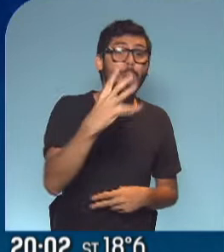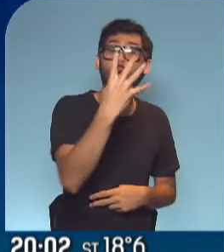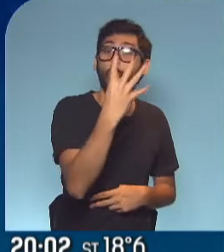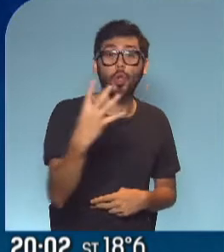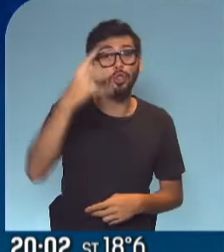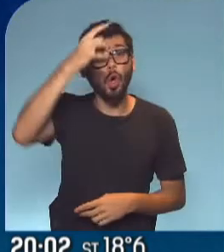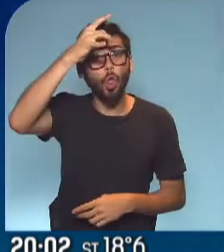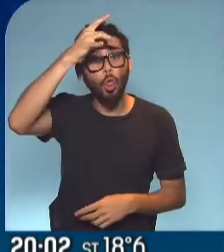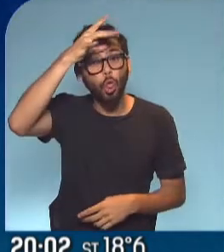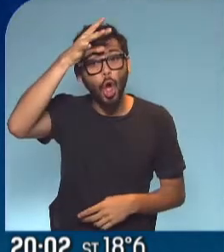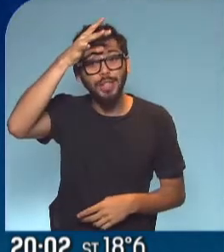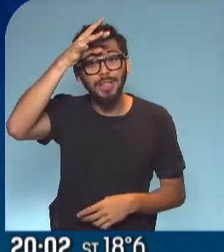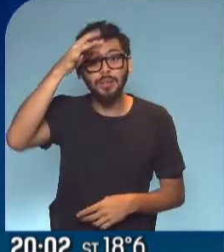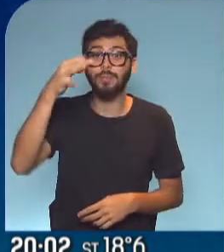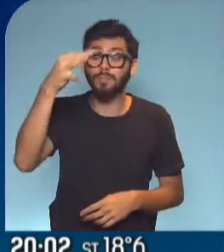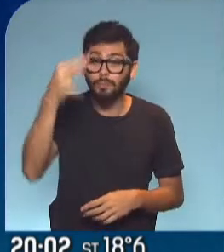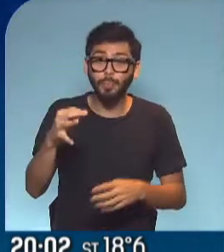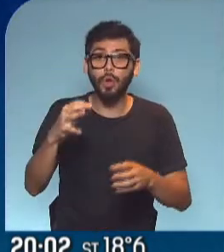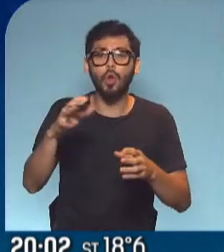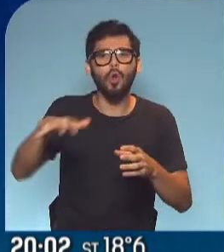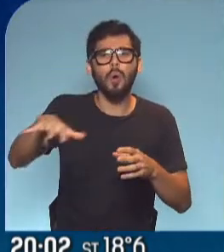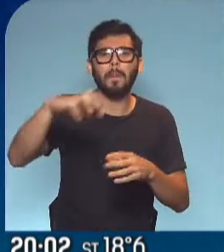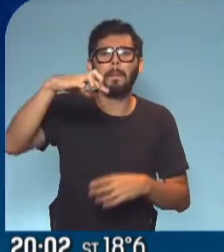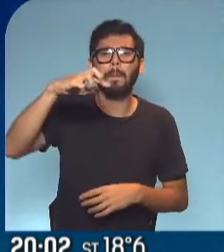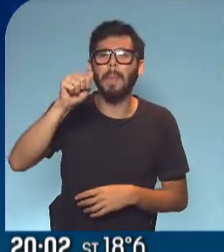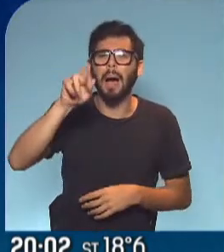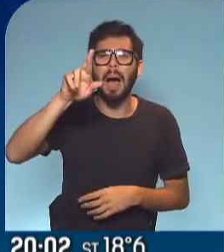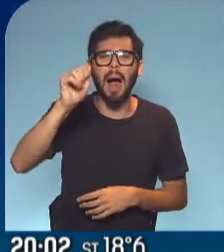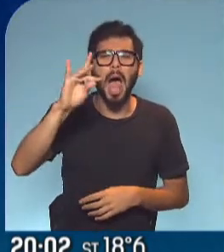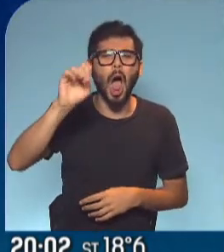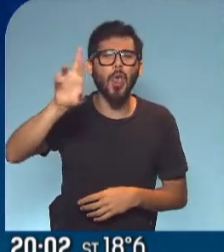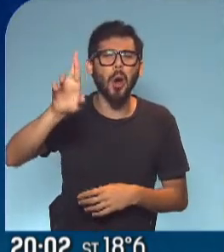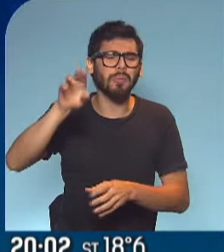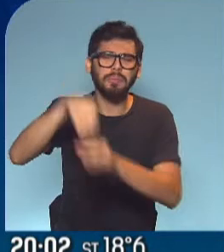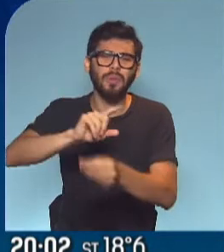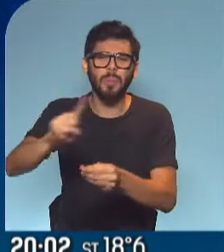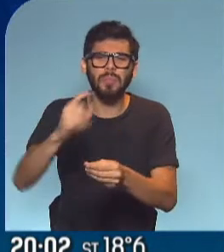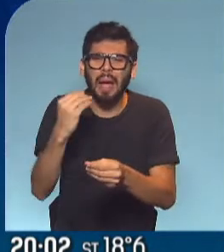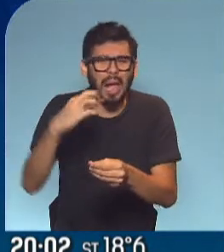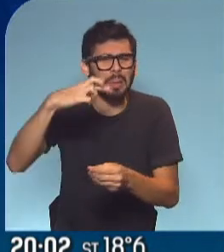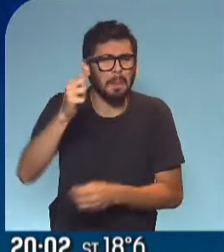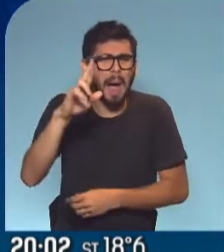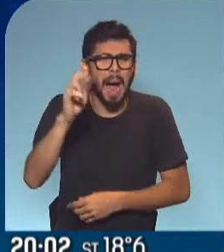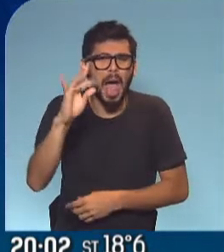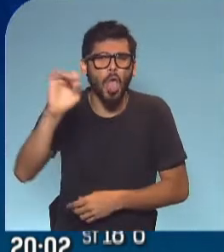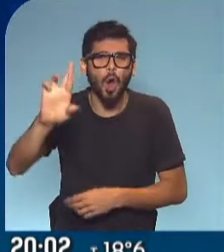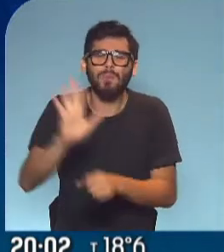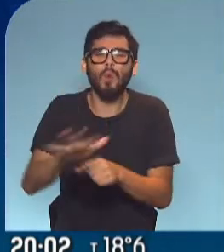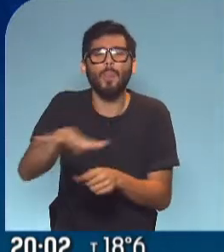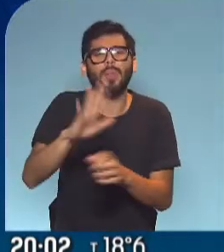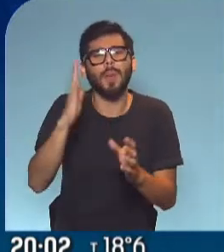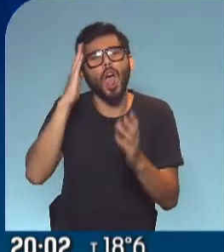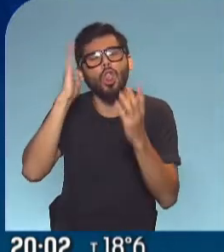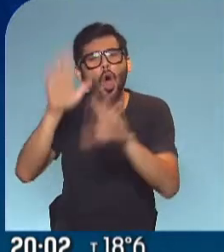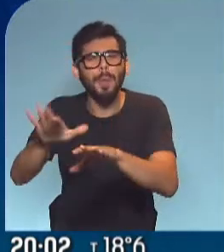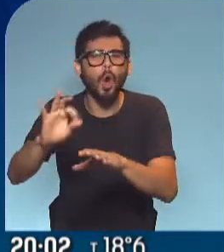5.412 no tienen acceso a paradores. ¿Qué son paradores? Estos lugares en donde se puede ir o a pasar la noche, o